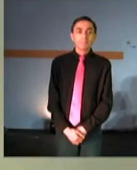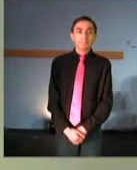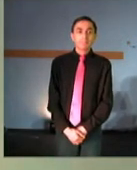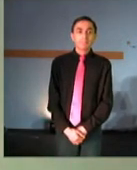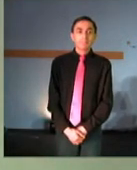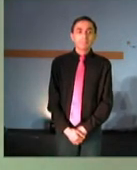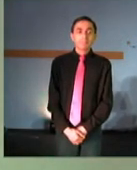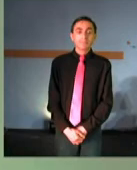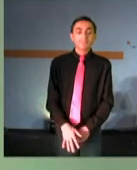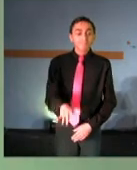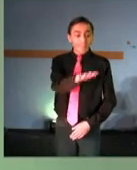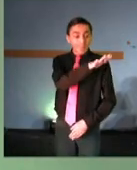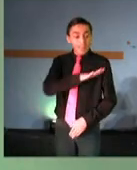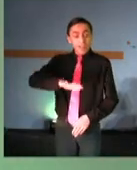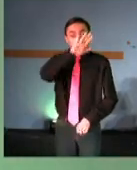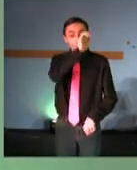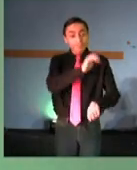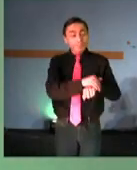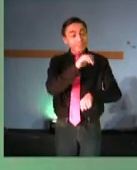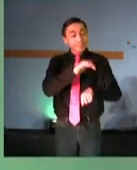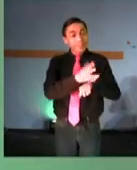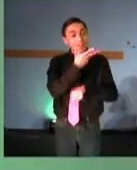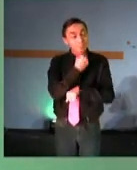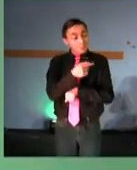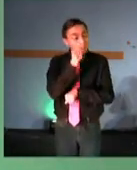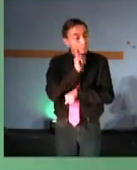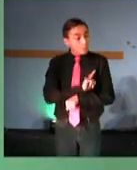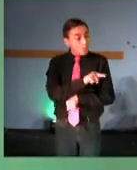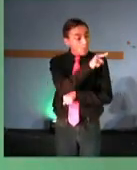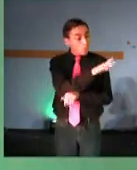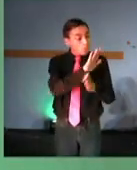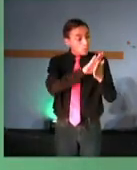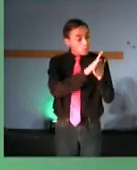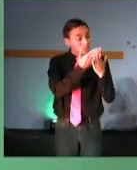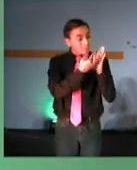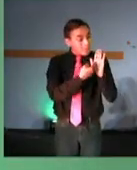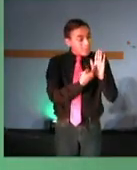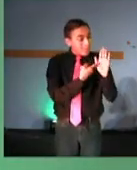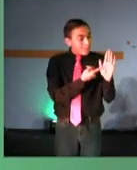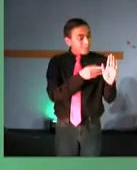Amigos y amigas, con esta obra yo estoy cerrando